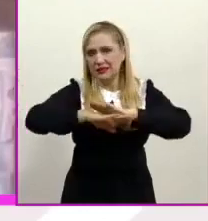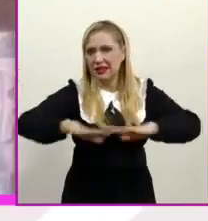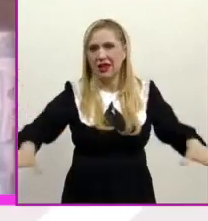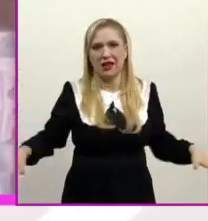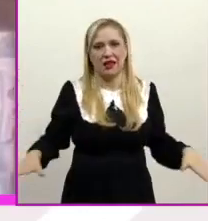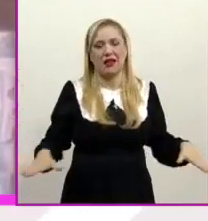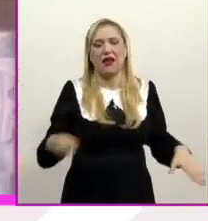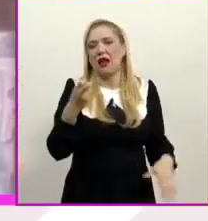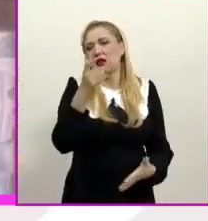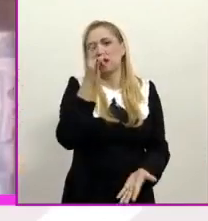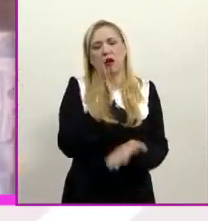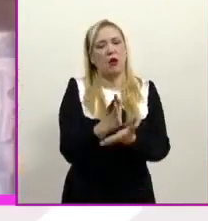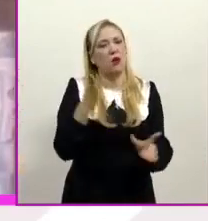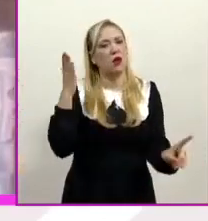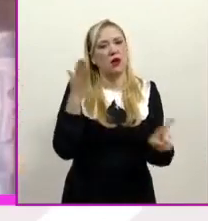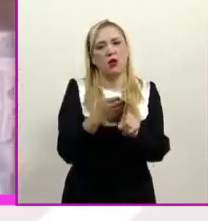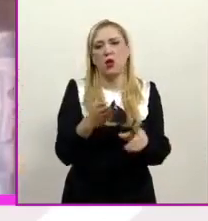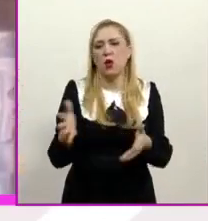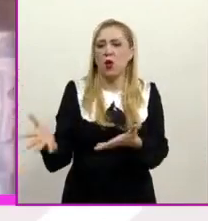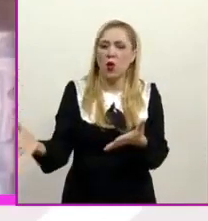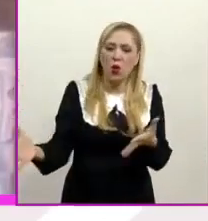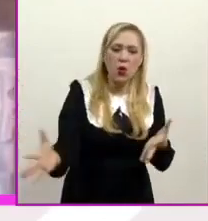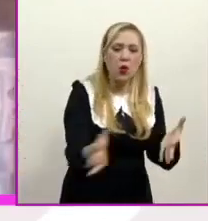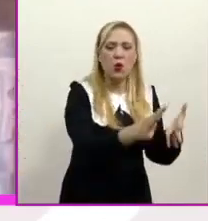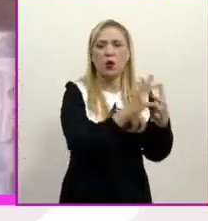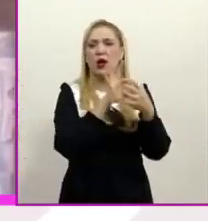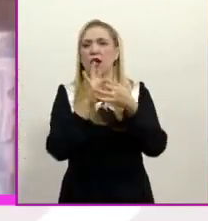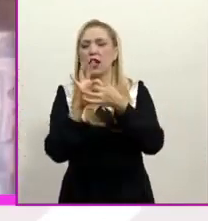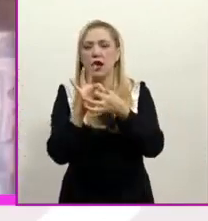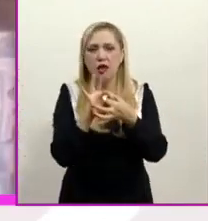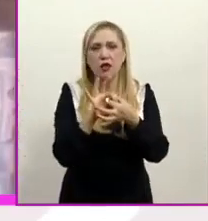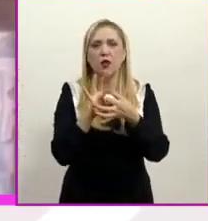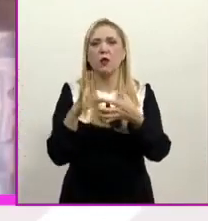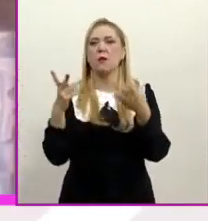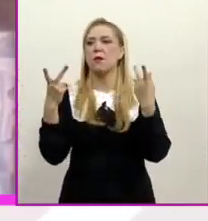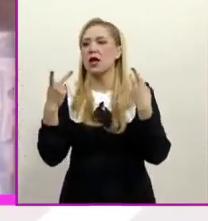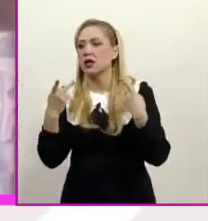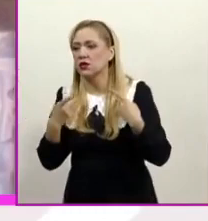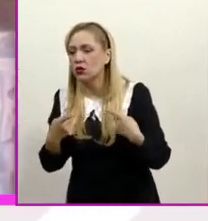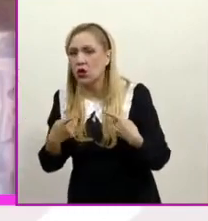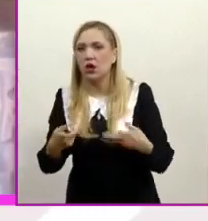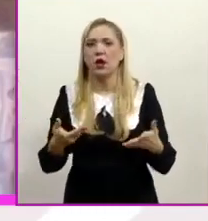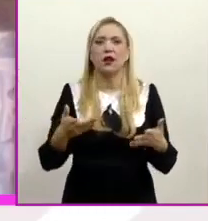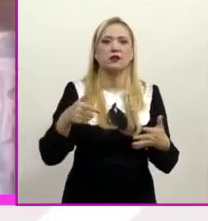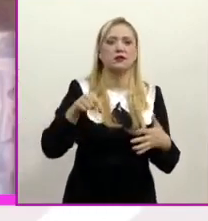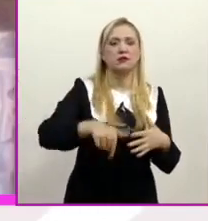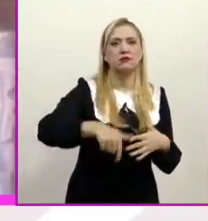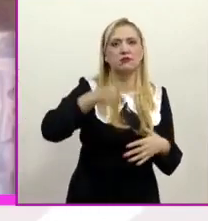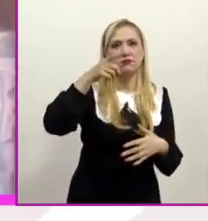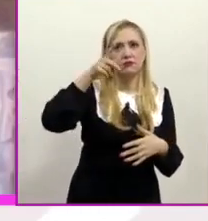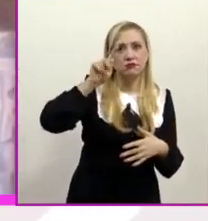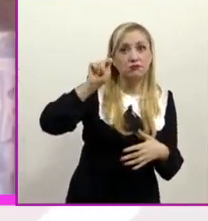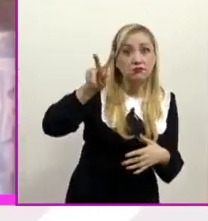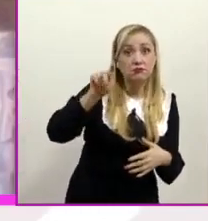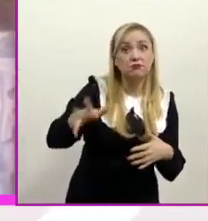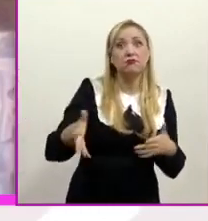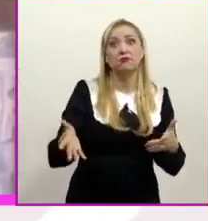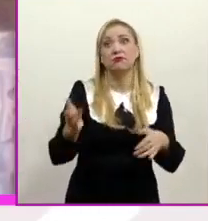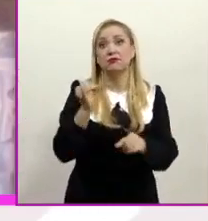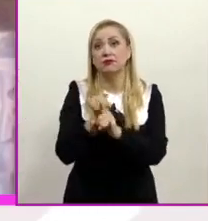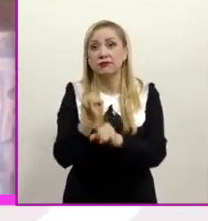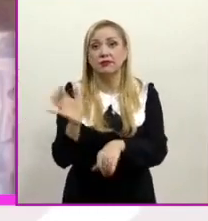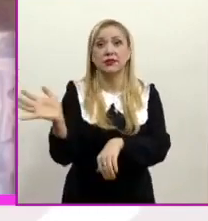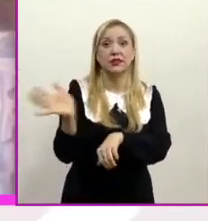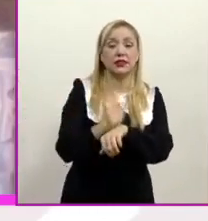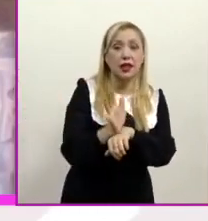esa es la única manera, uniéndonos Estado, sociedad civil, quienes ocupan esos espacios de poder, la industria, todo